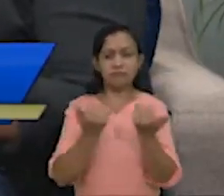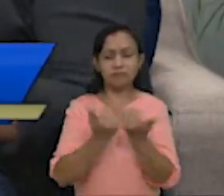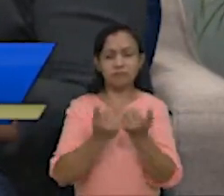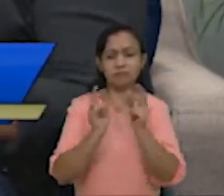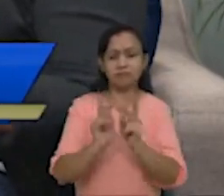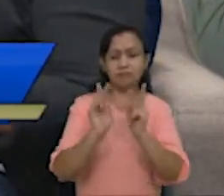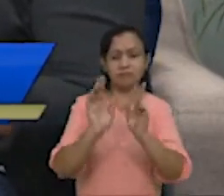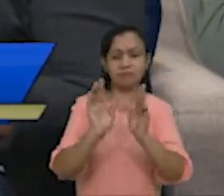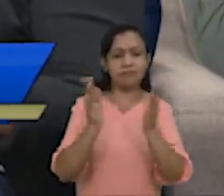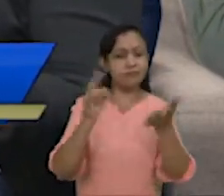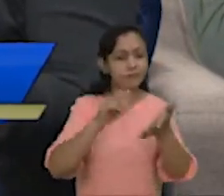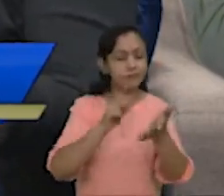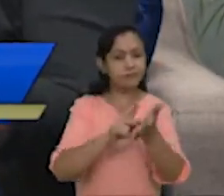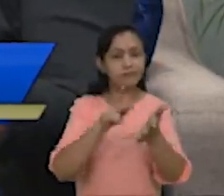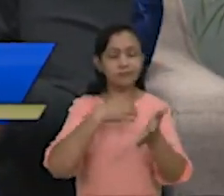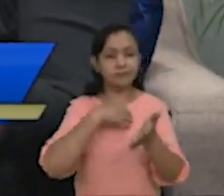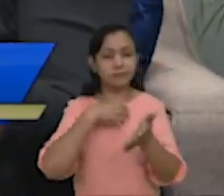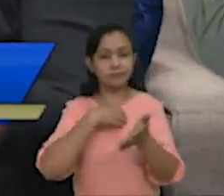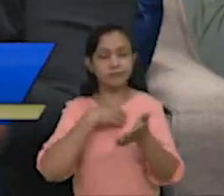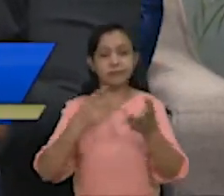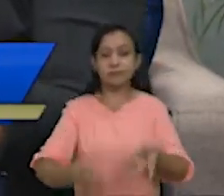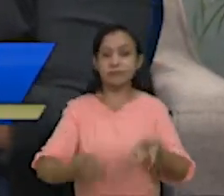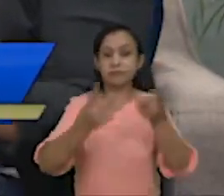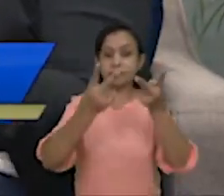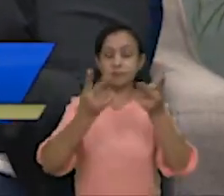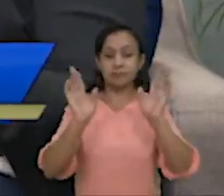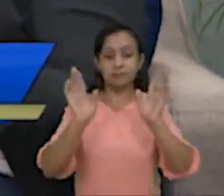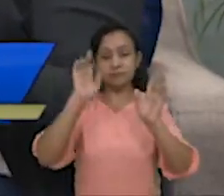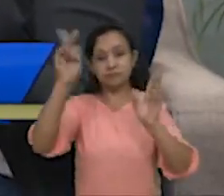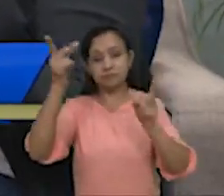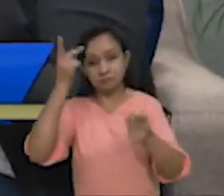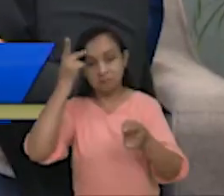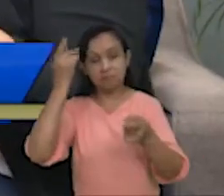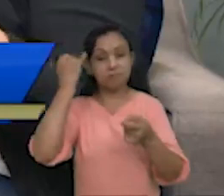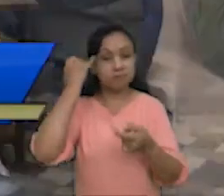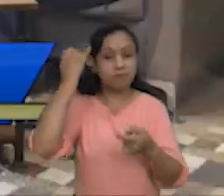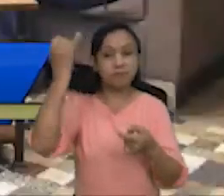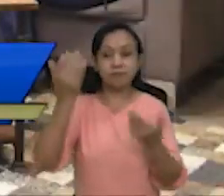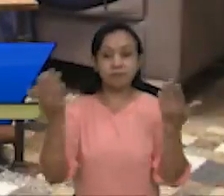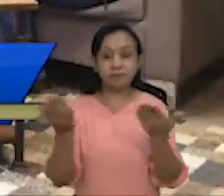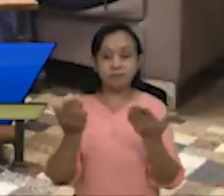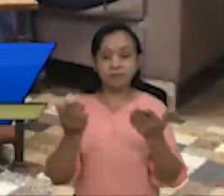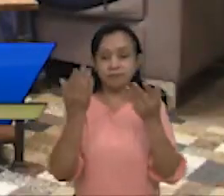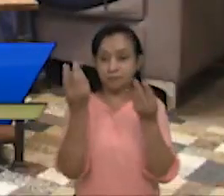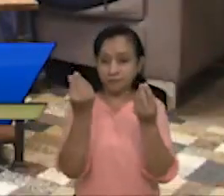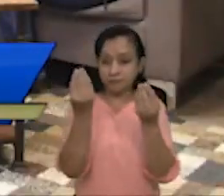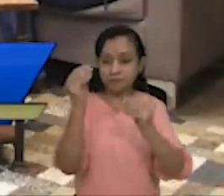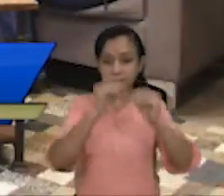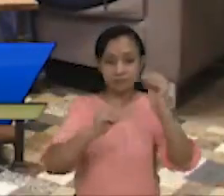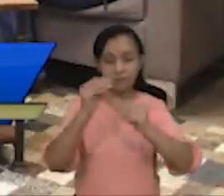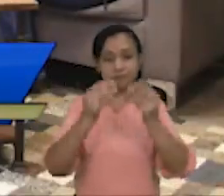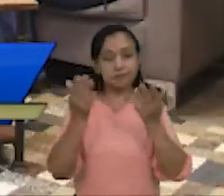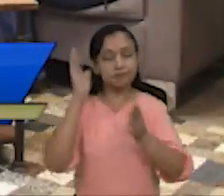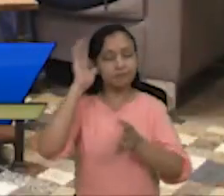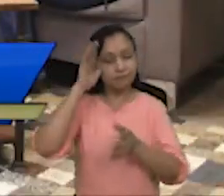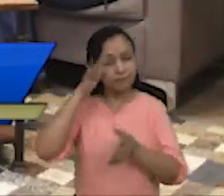a lo que ellas quieren de la vida en términos políticos, ideológicos, desde el enfoque económico. Y es triste